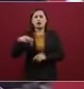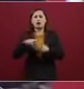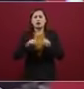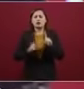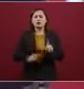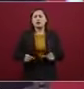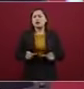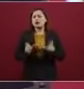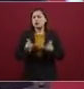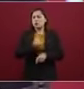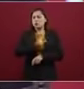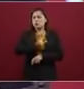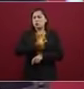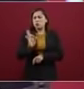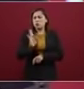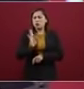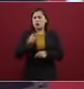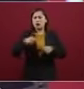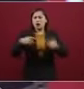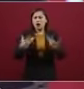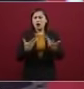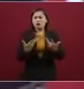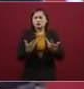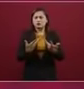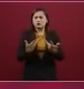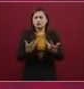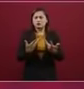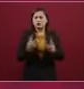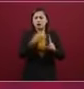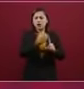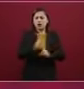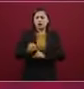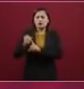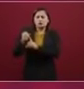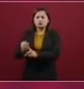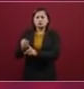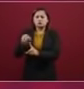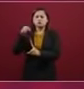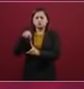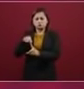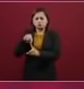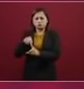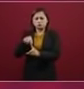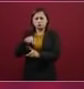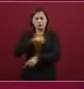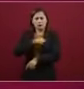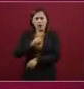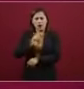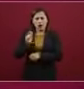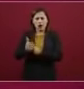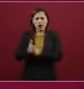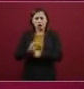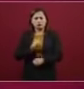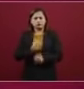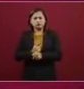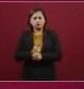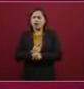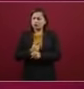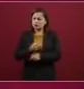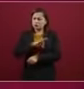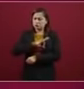autoridad competente de inmediato a la persona que haya detenido en flagrancia.